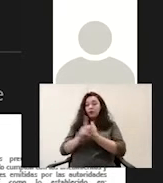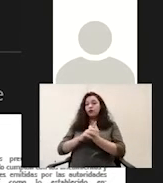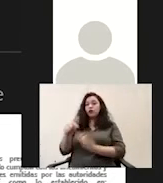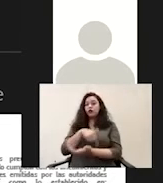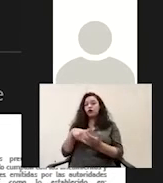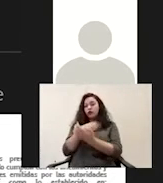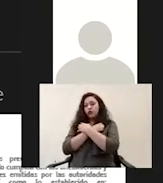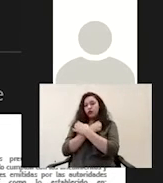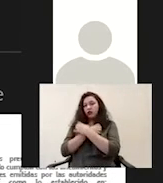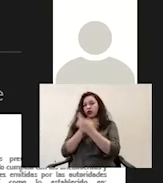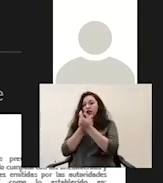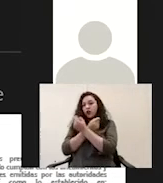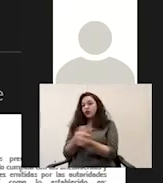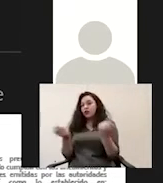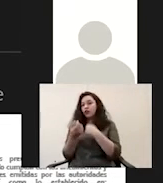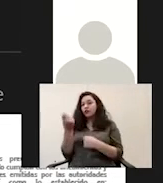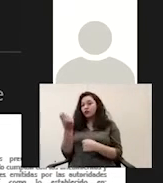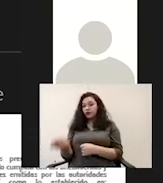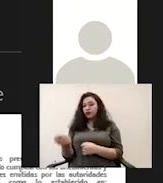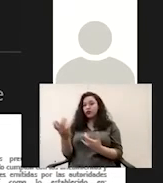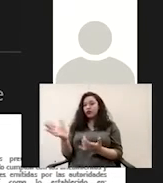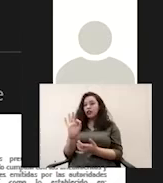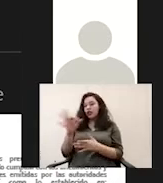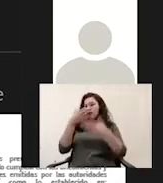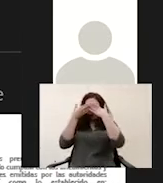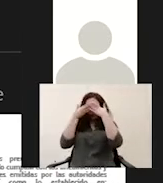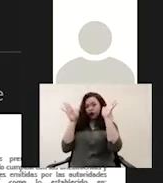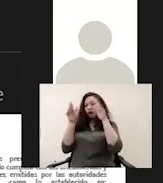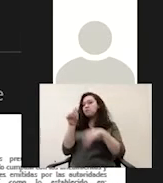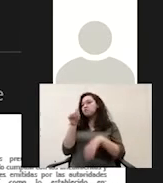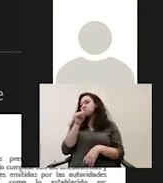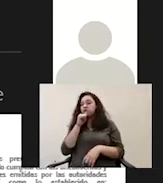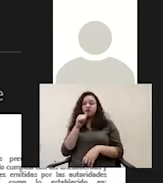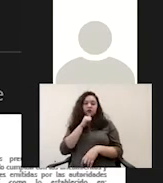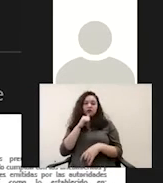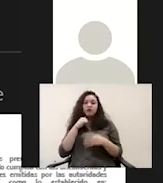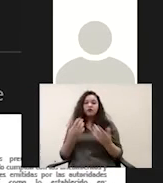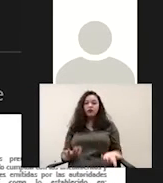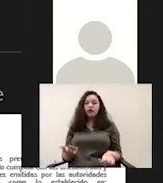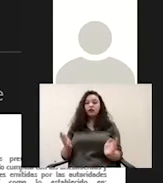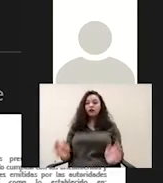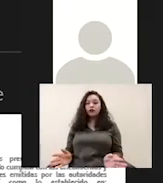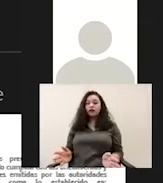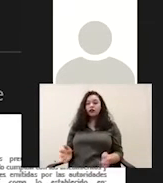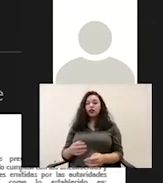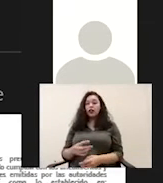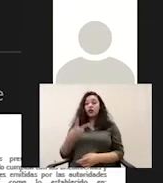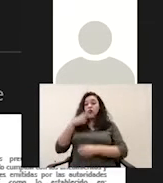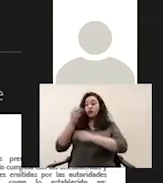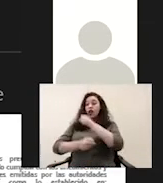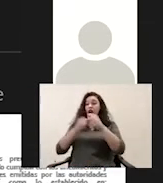los niños aún son pequeños, a lo mejor no tienen tanta conciencia, han estado confinados cerca de 2